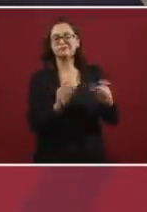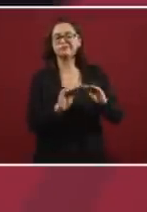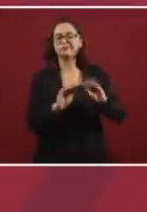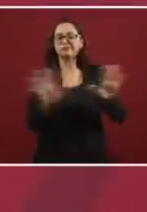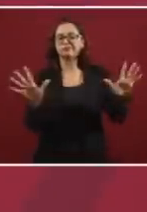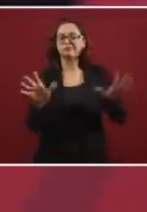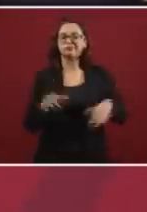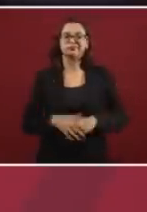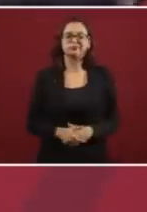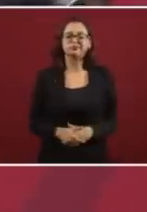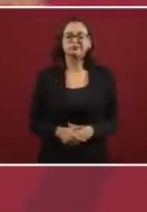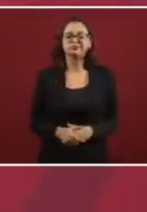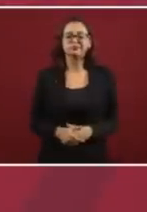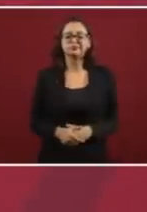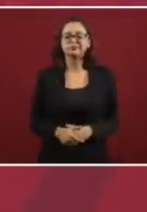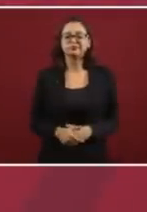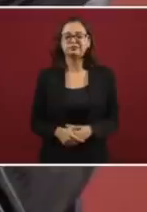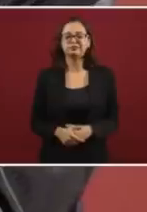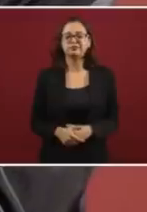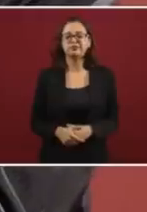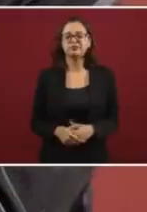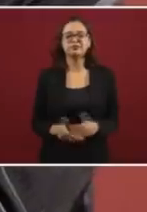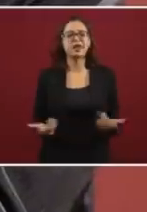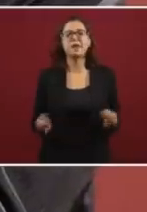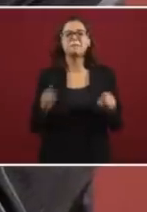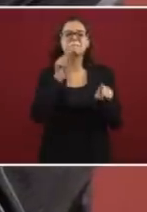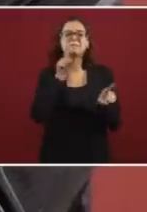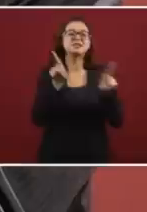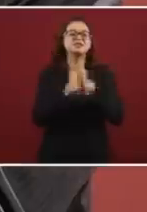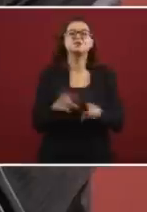es como el rey va desnudo